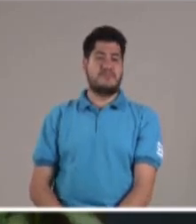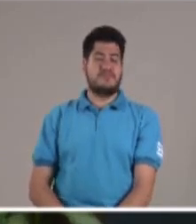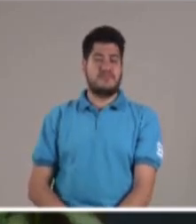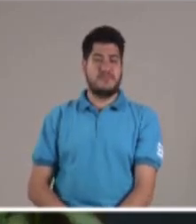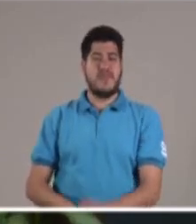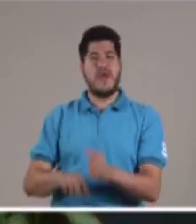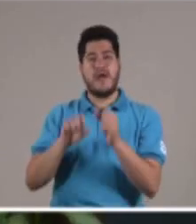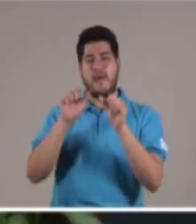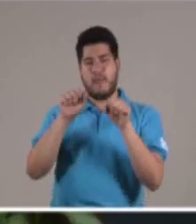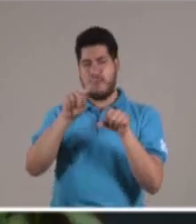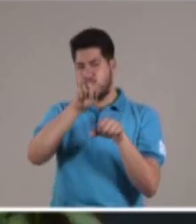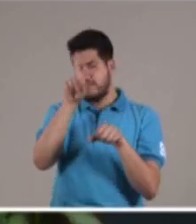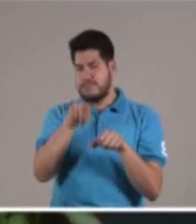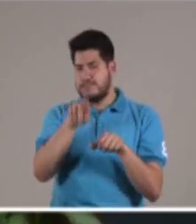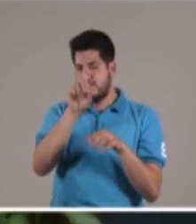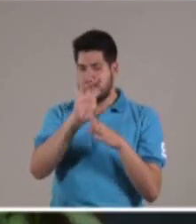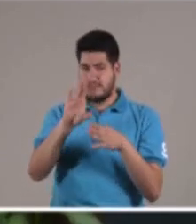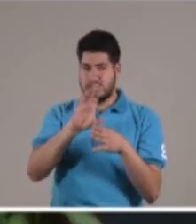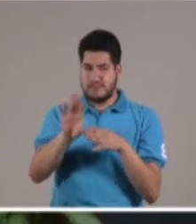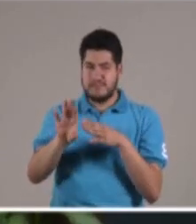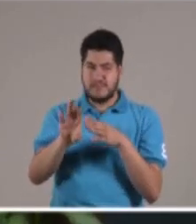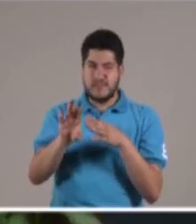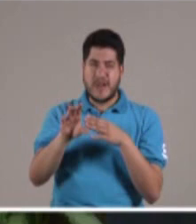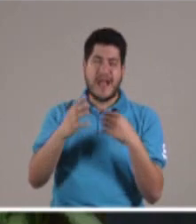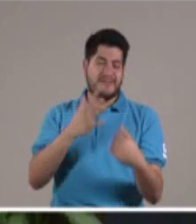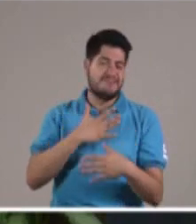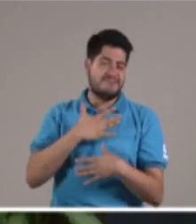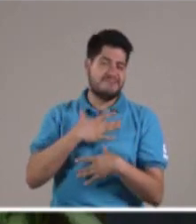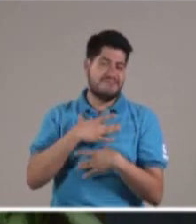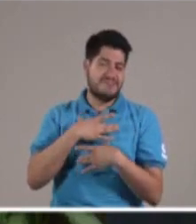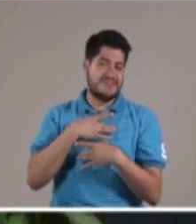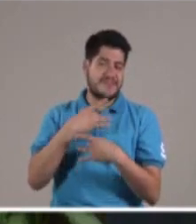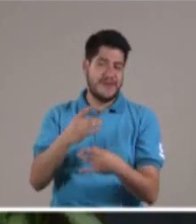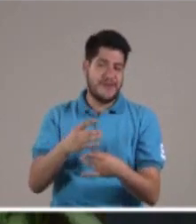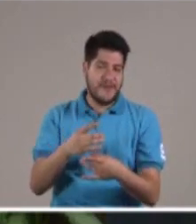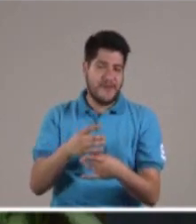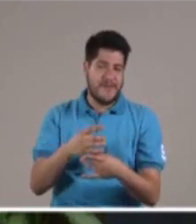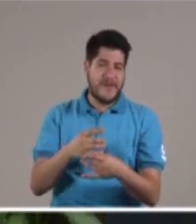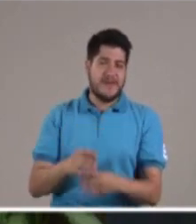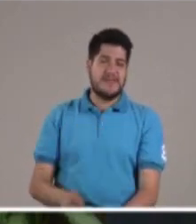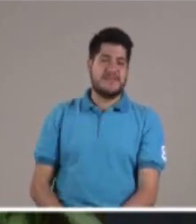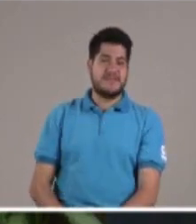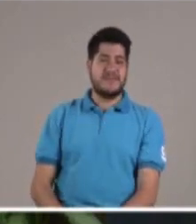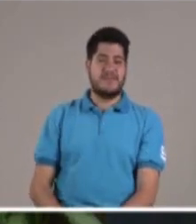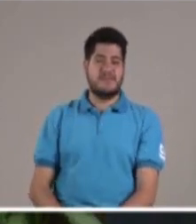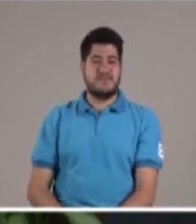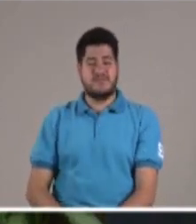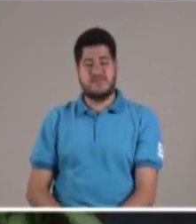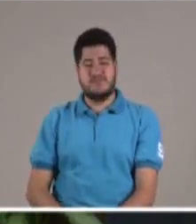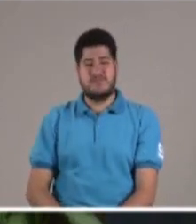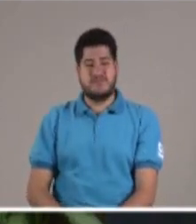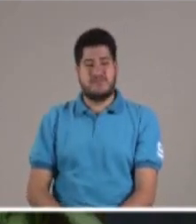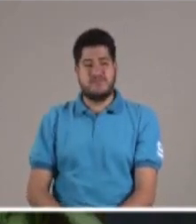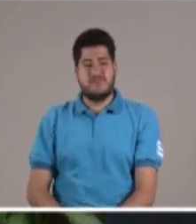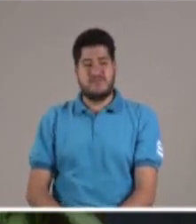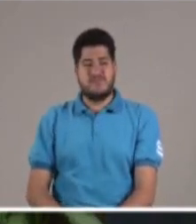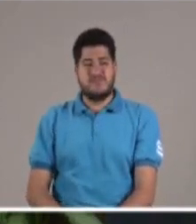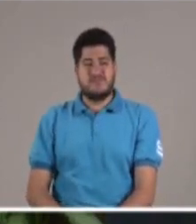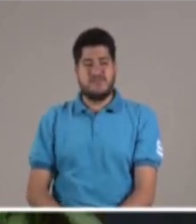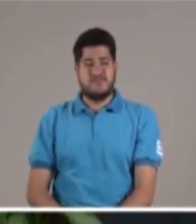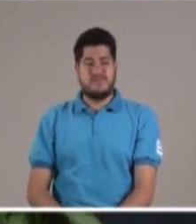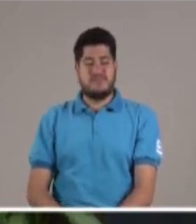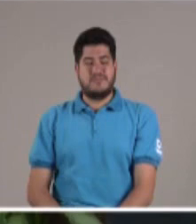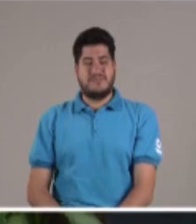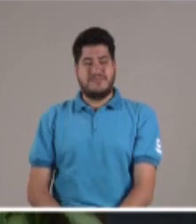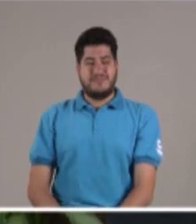Le puedo hacer una preguntita aquí entre nos como estamos casi coloquial esto verdad Dios mío el tiempo ya se recontra fue